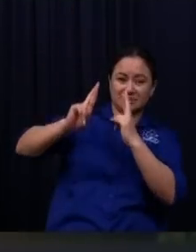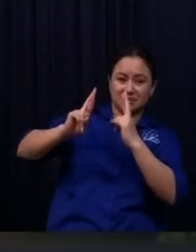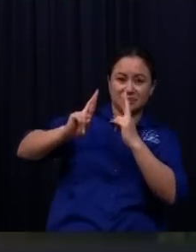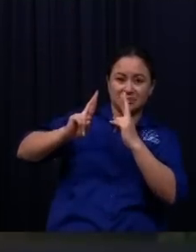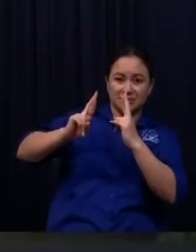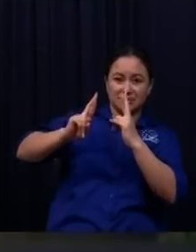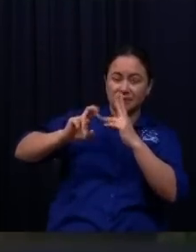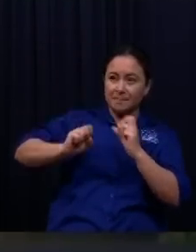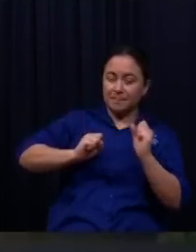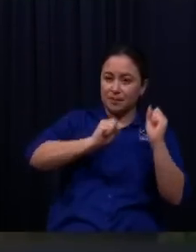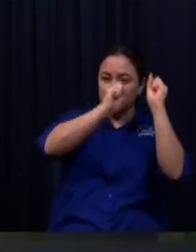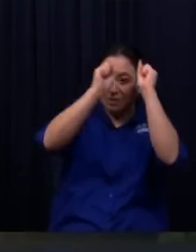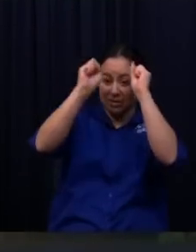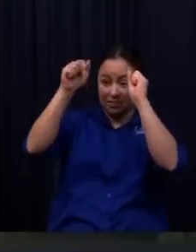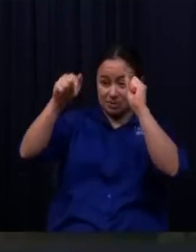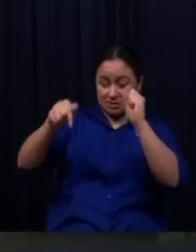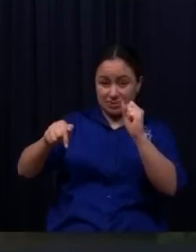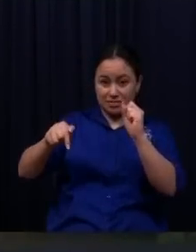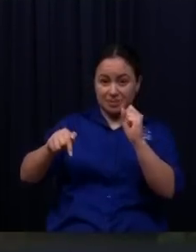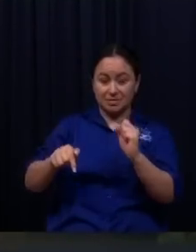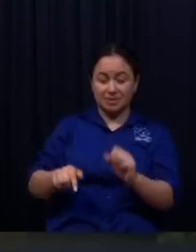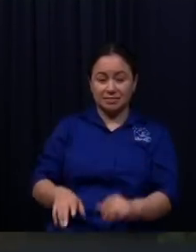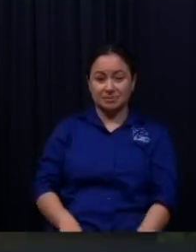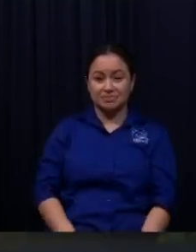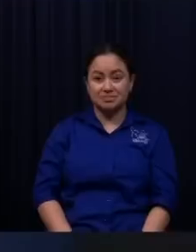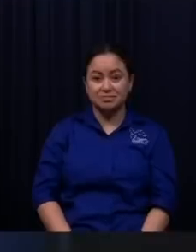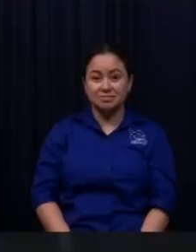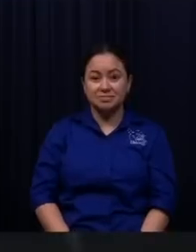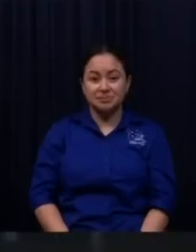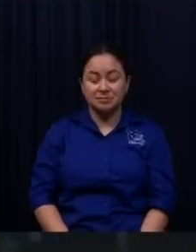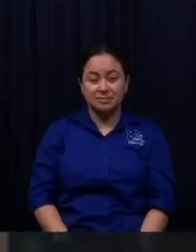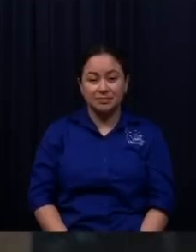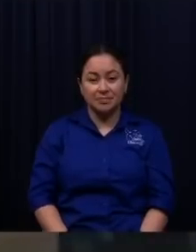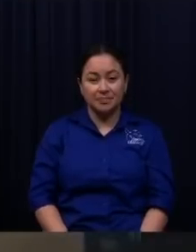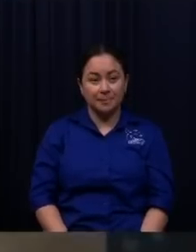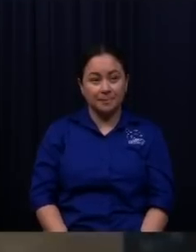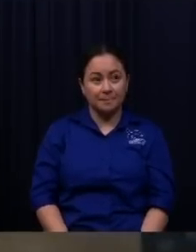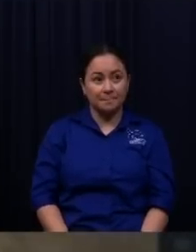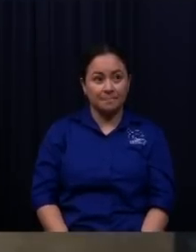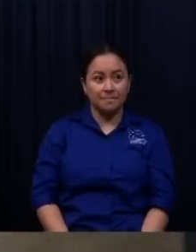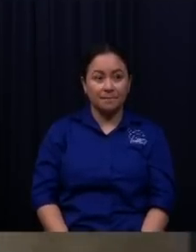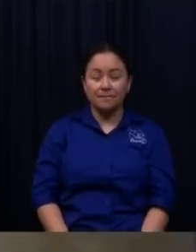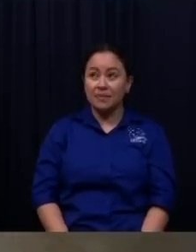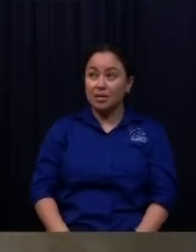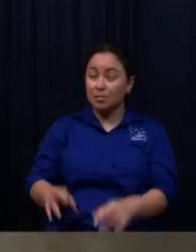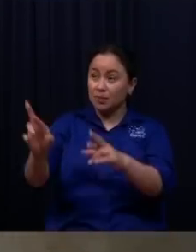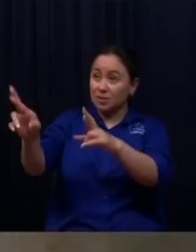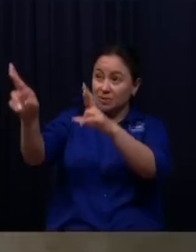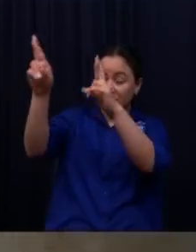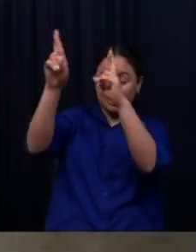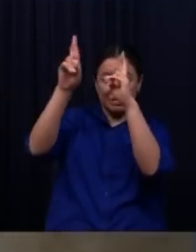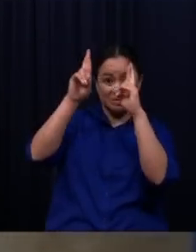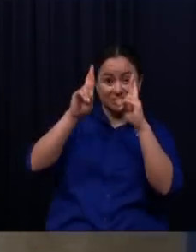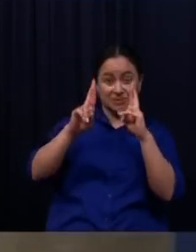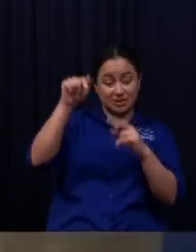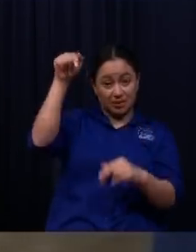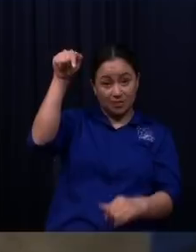que todavía no ha llegado ese siglo venidero, pero que nos puede hacer tanto beneficio. Es como